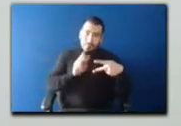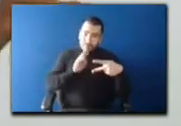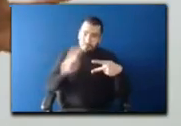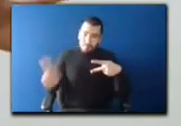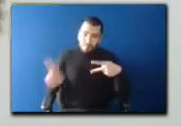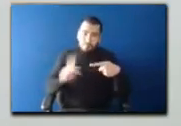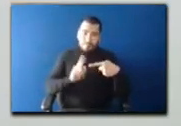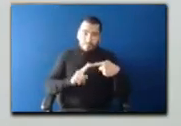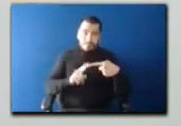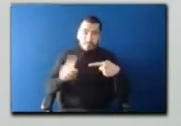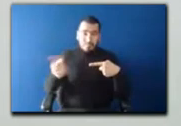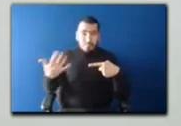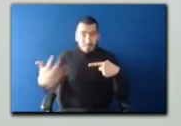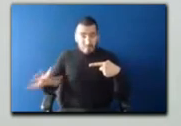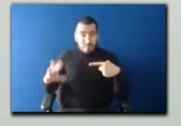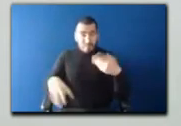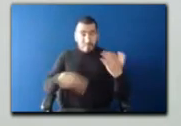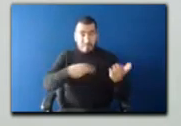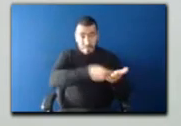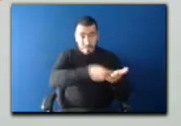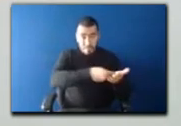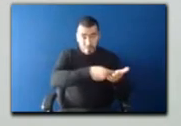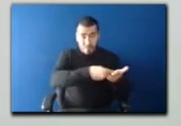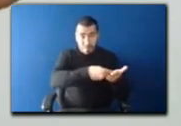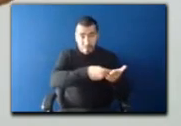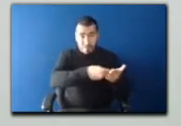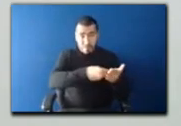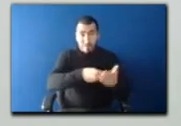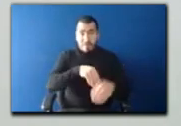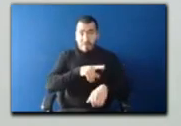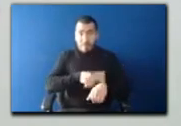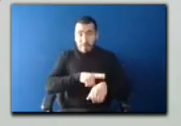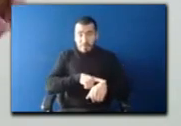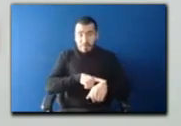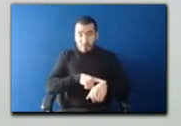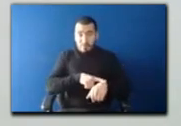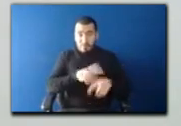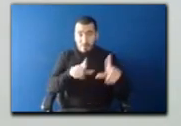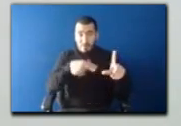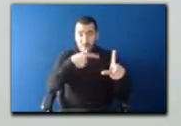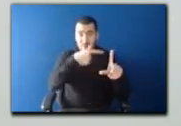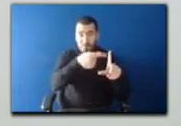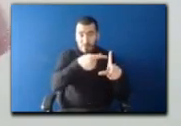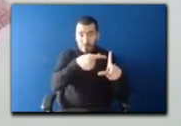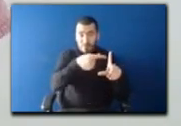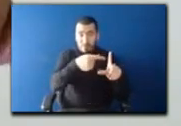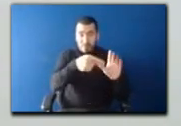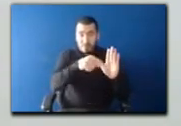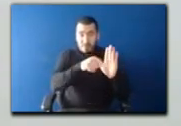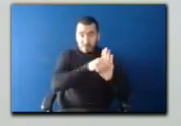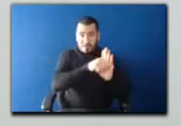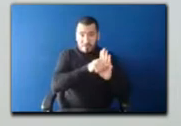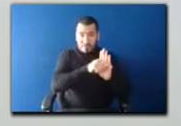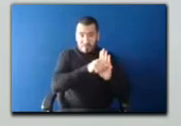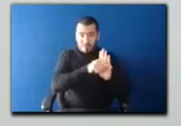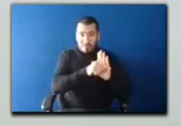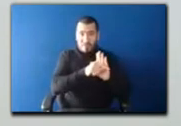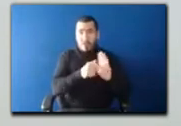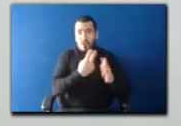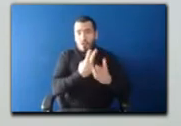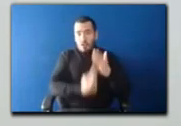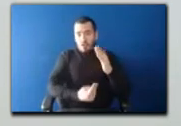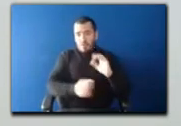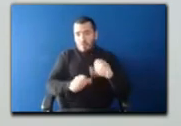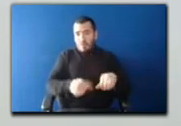usted ya canceló la obligación, el tiempo que usted va a estar reportada con ese registro negativo es hasta el doble de tiempo